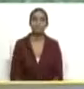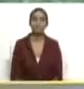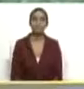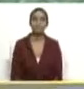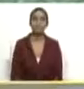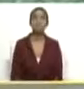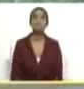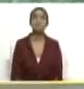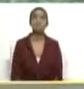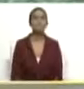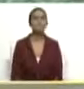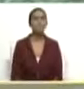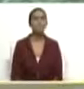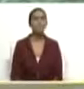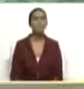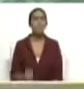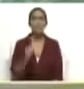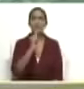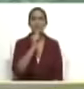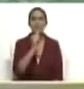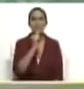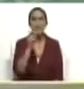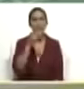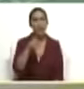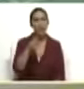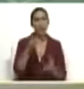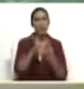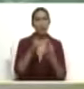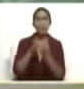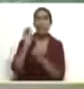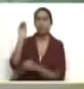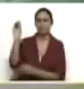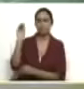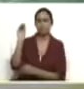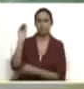¿Y quiénes pidieron las sanciones contra Venezuela?